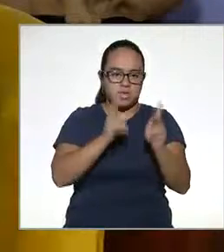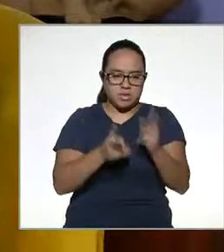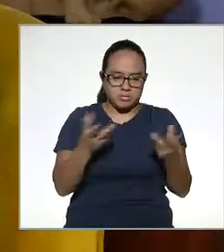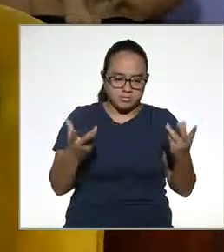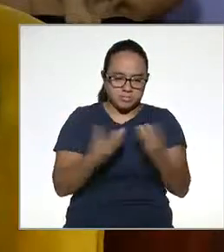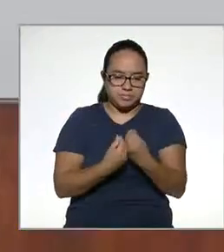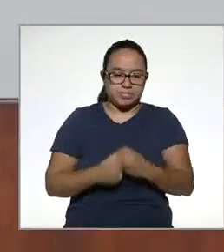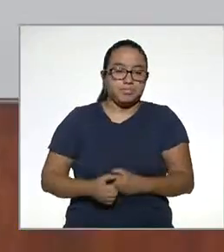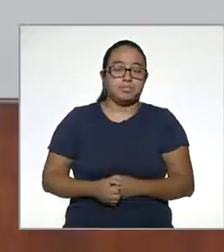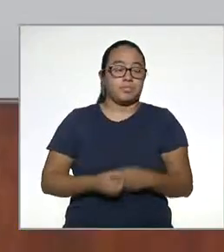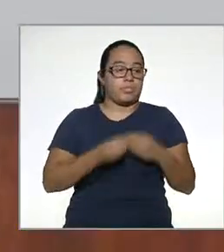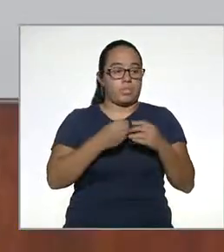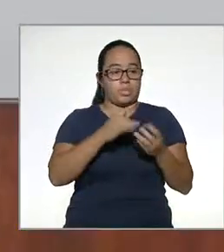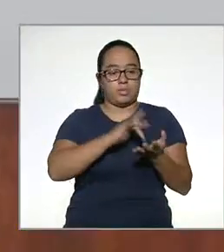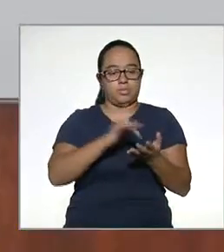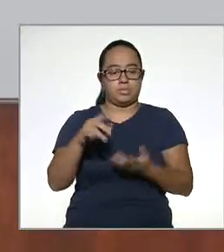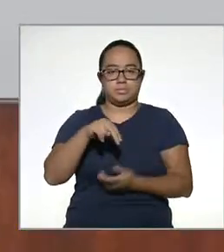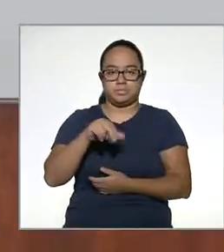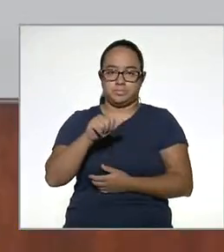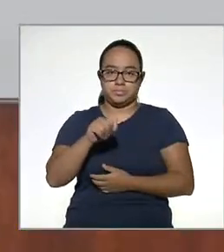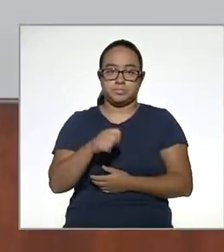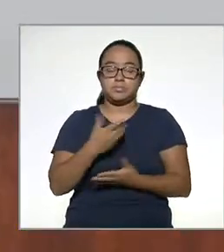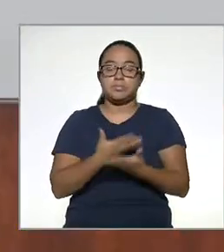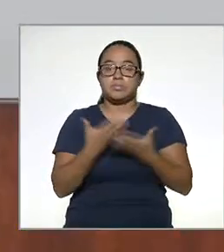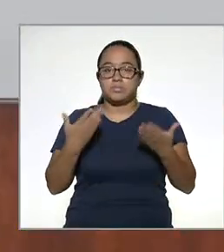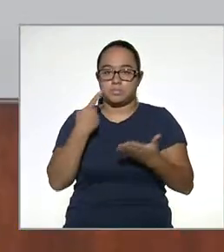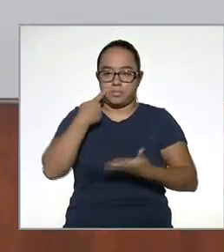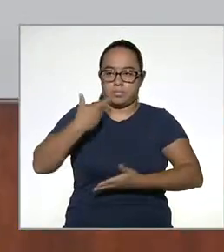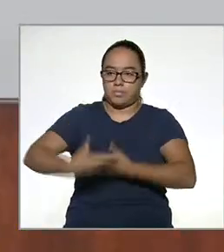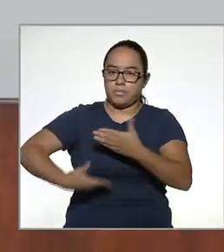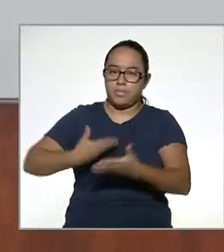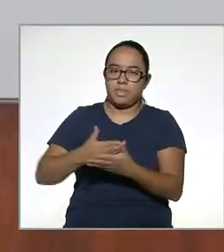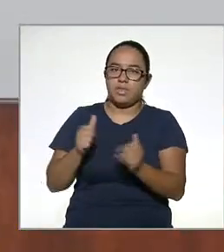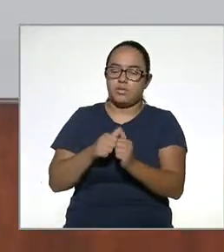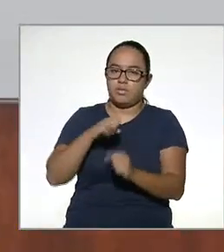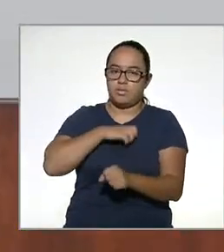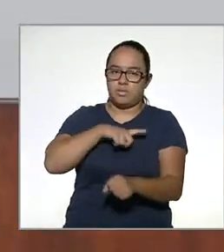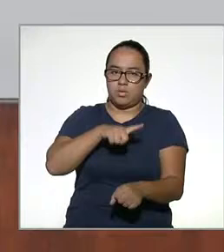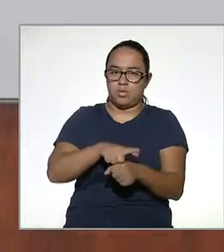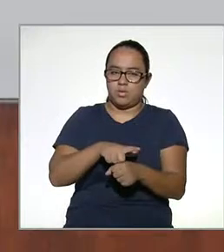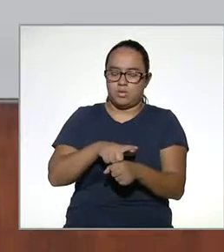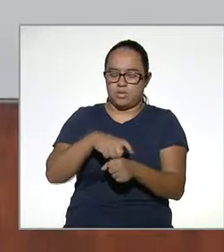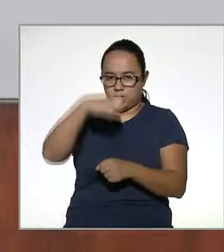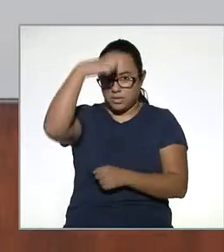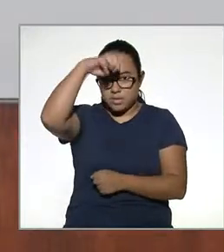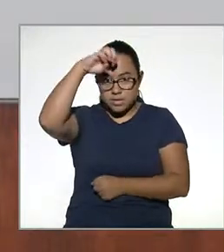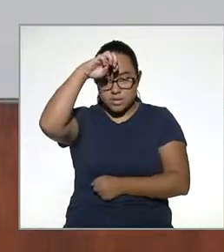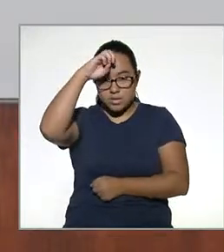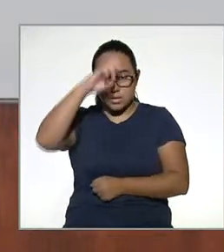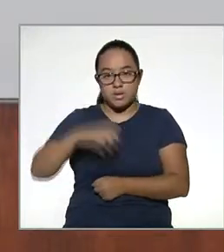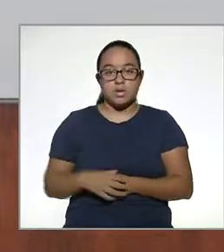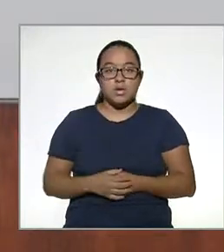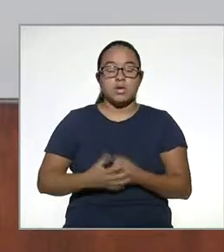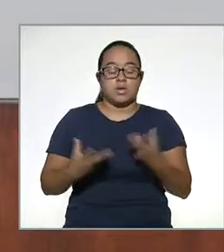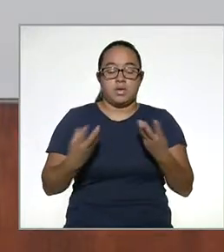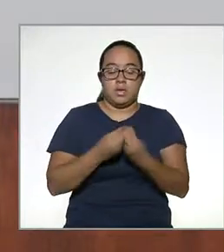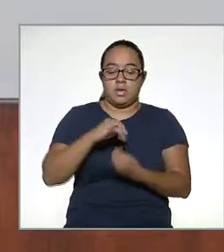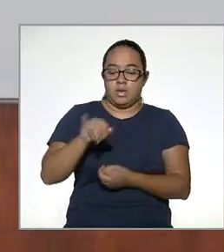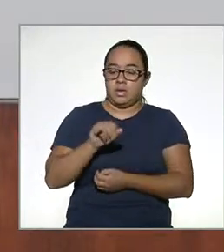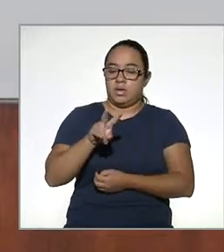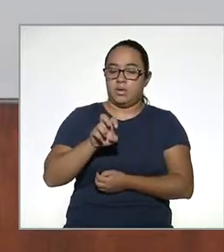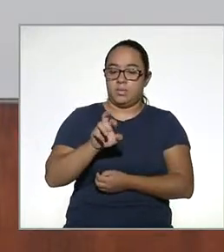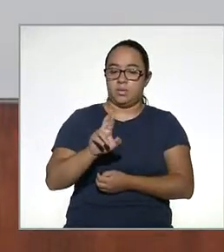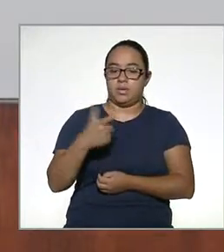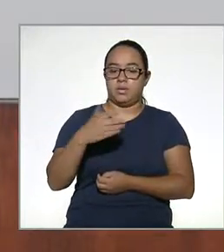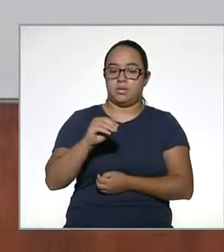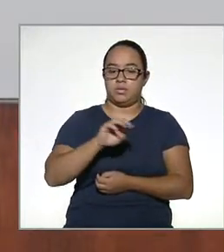Marisa. Muchas gracias, Natalia. Y le voy a presentar a los especialistas que nos acompañan el día de hoy. Está con nosotros Javier Gómez